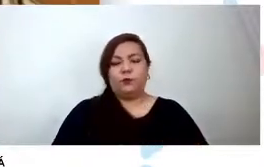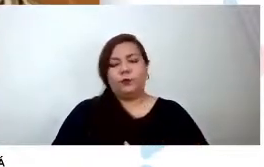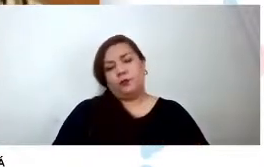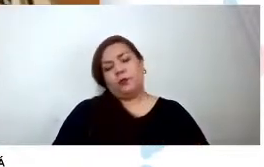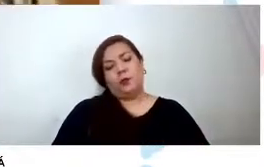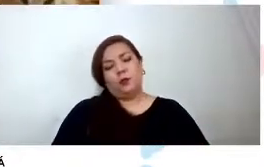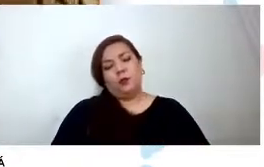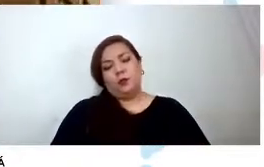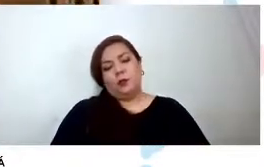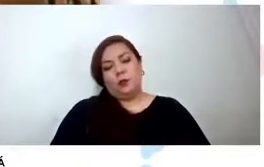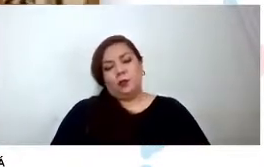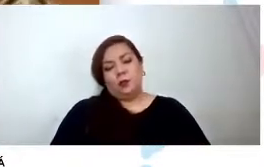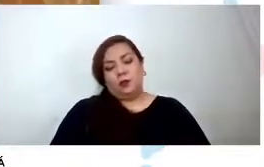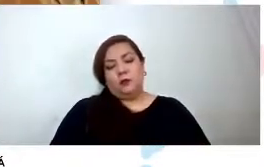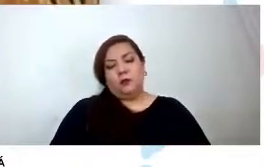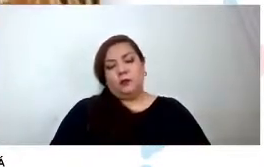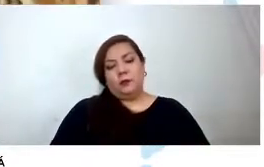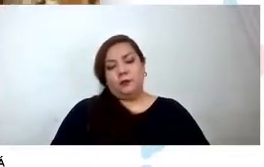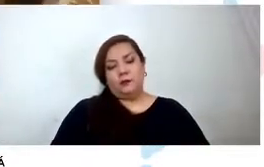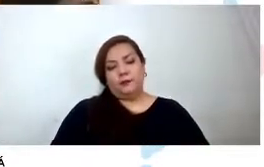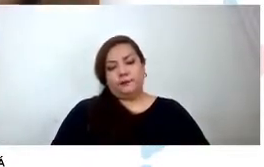Nosotros cuando vemos